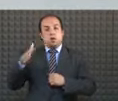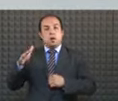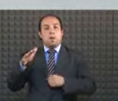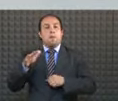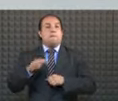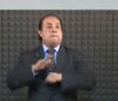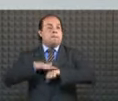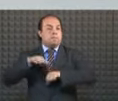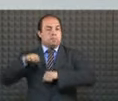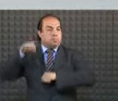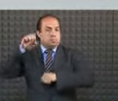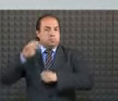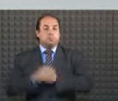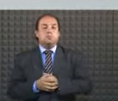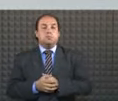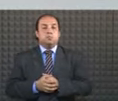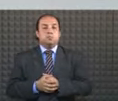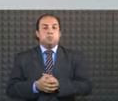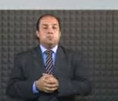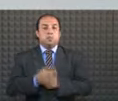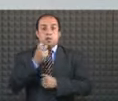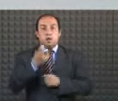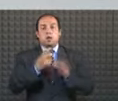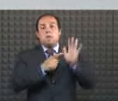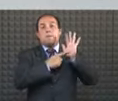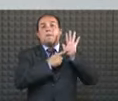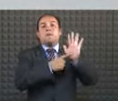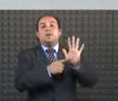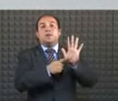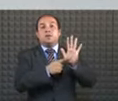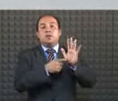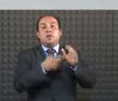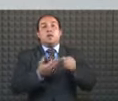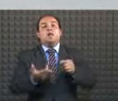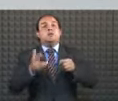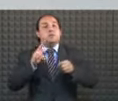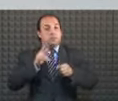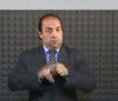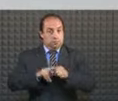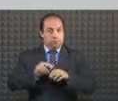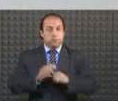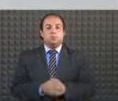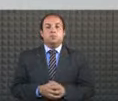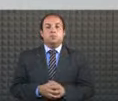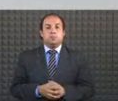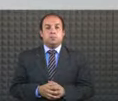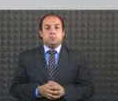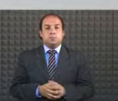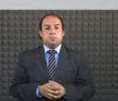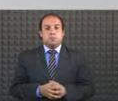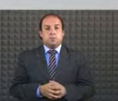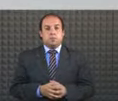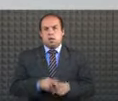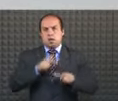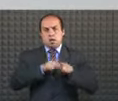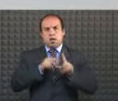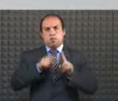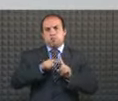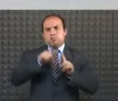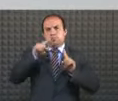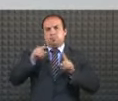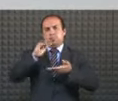más. Entonces, evidentemente, pues esto tiene que mostrarse en las hospitalizaciones. Y sigue creciendo la